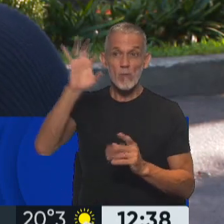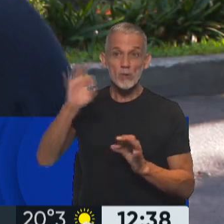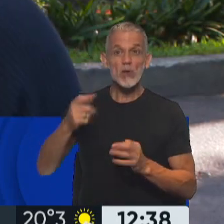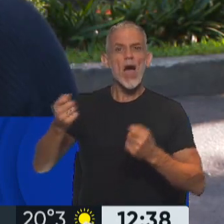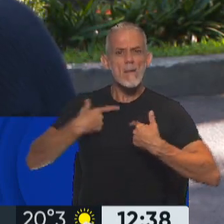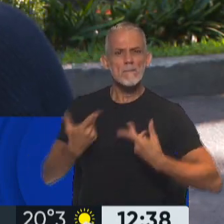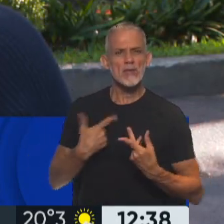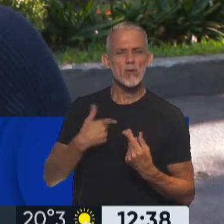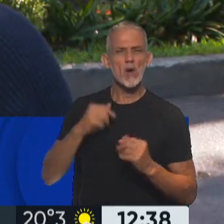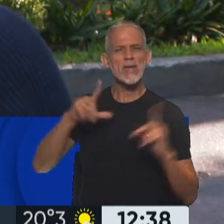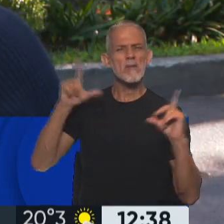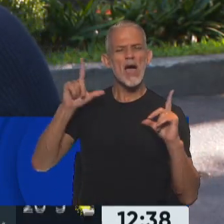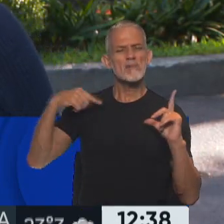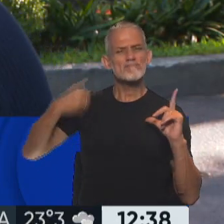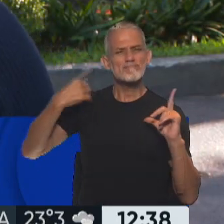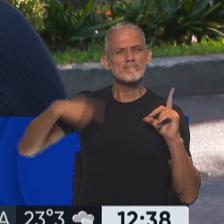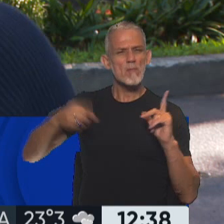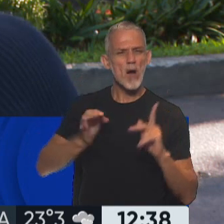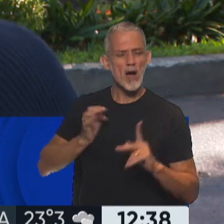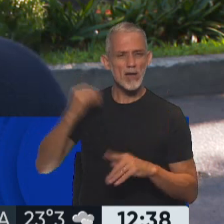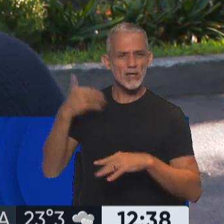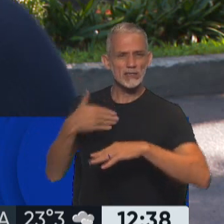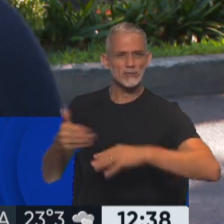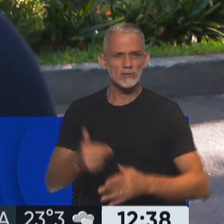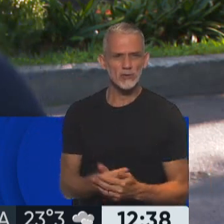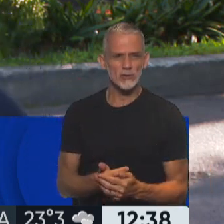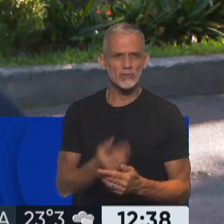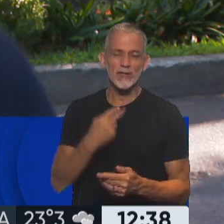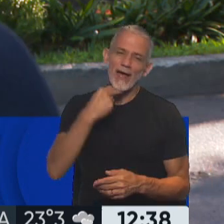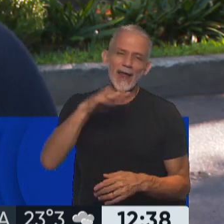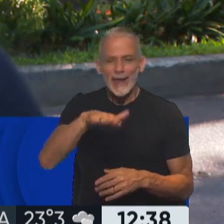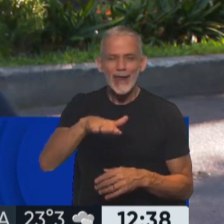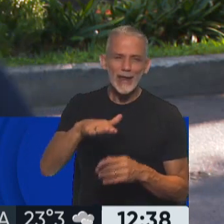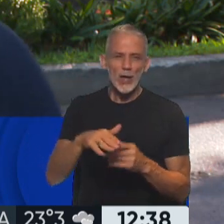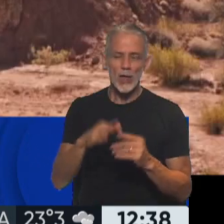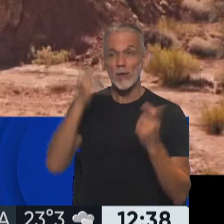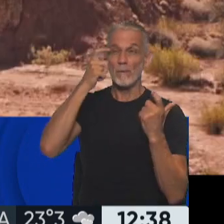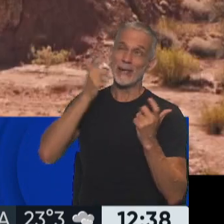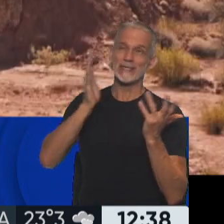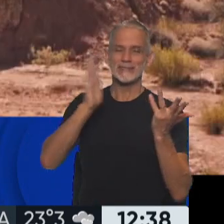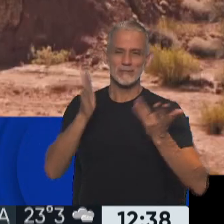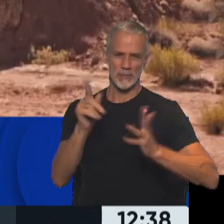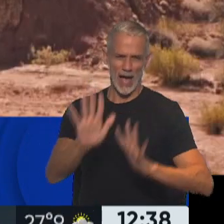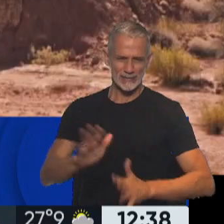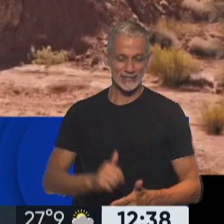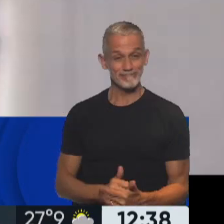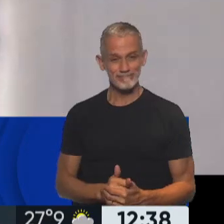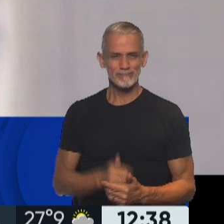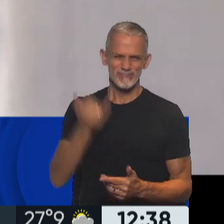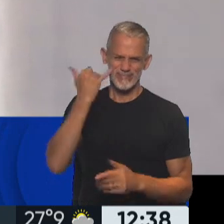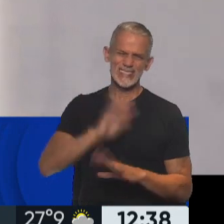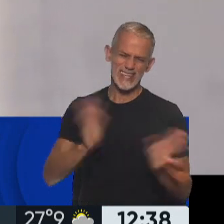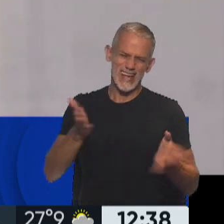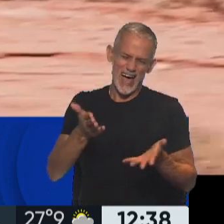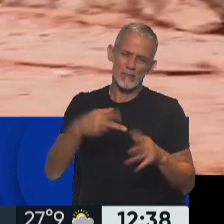romper tal vez con una imagen que yo vengo teniendo hace mucho tiempo, de niño, de príncipe, no sé qué, cosas así, que bueno, ya es tiempo